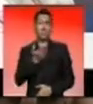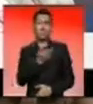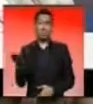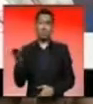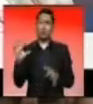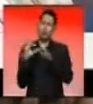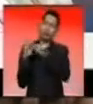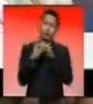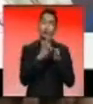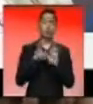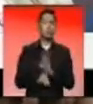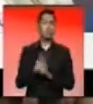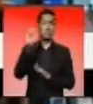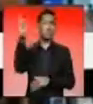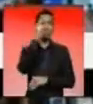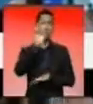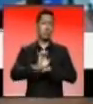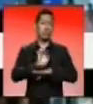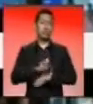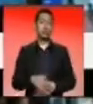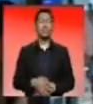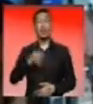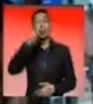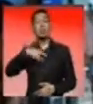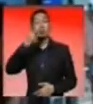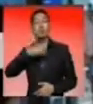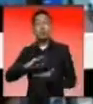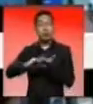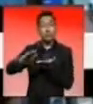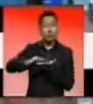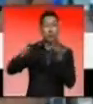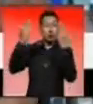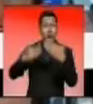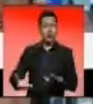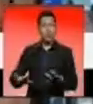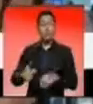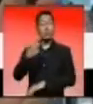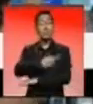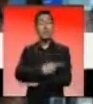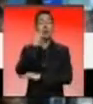con lo que es el desarrollo a nivel nacional. El examen de exoneración está previsto para el día